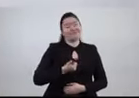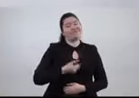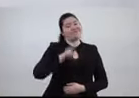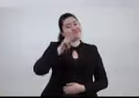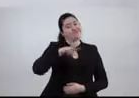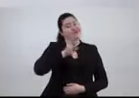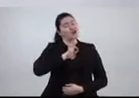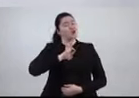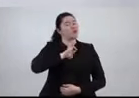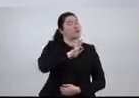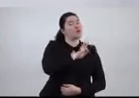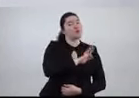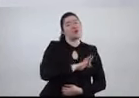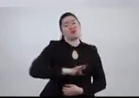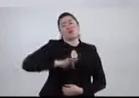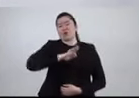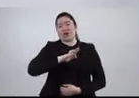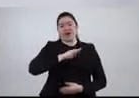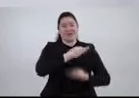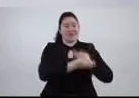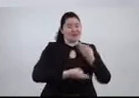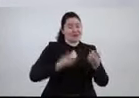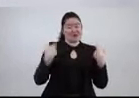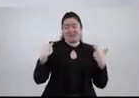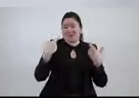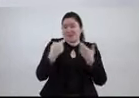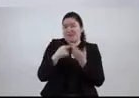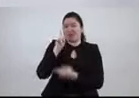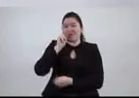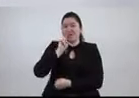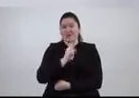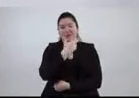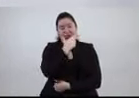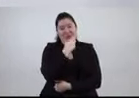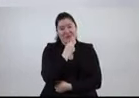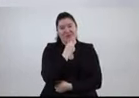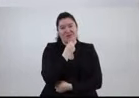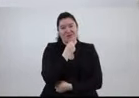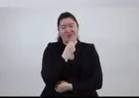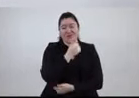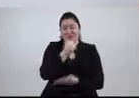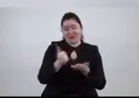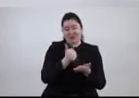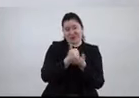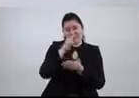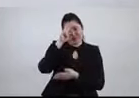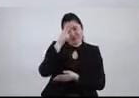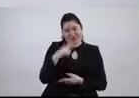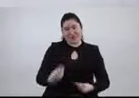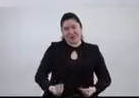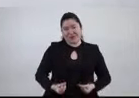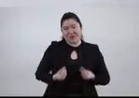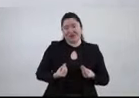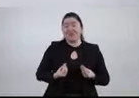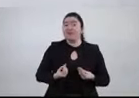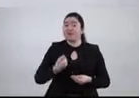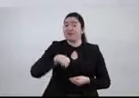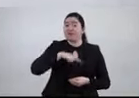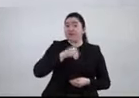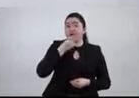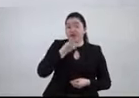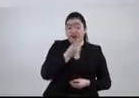muchísimas felicidades a todas las maestras y maestros de la Ciudad de México. Queremos decirle que